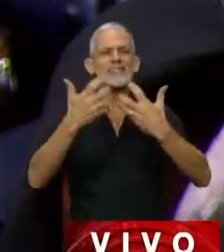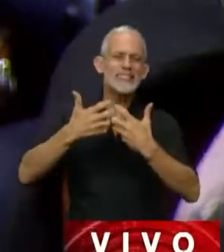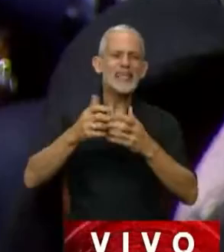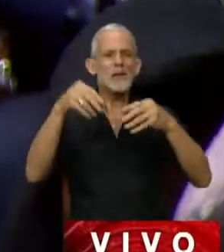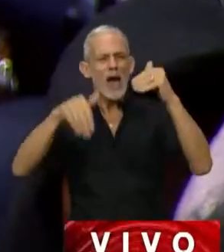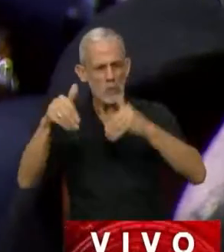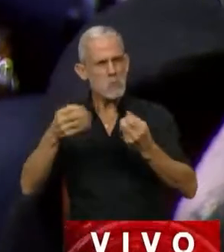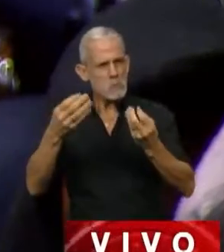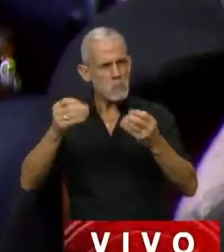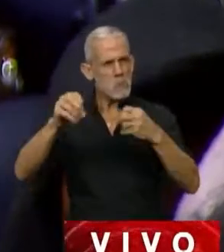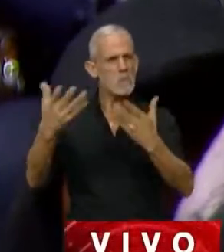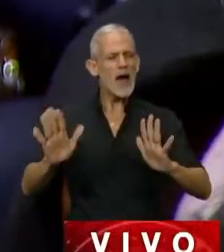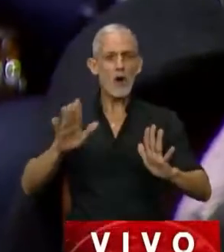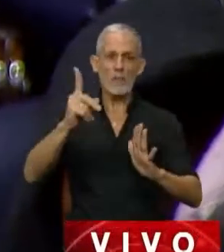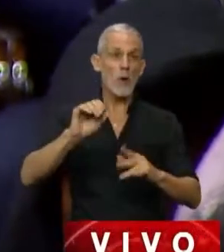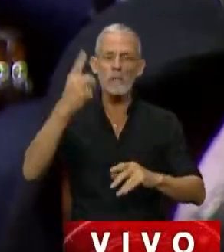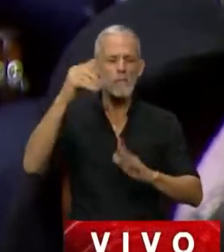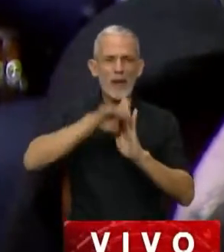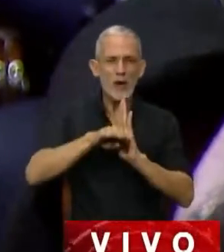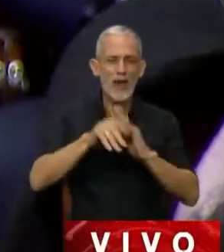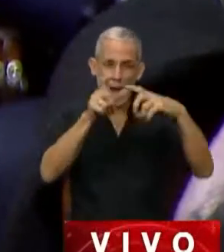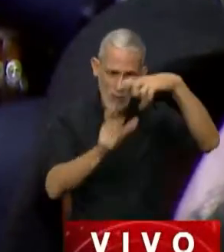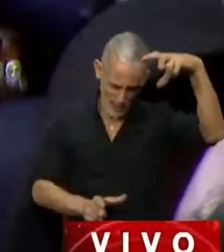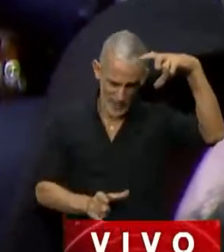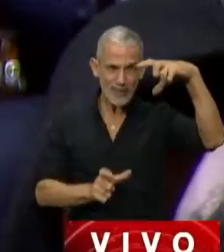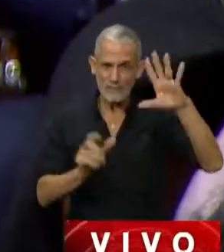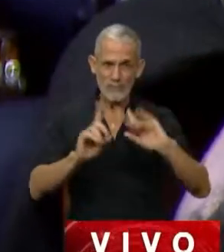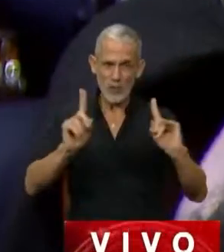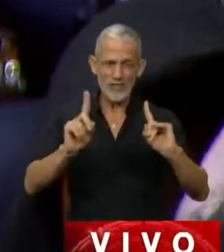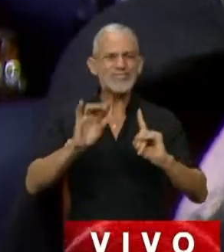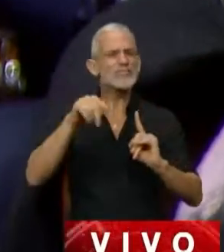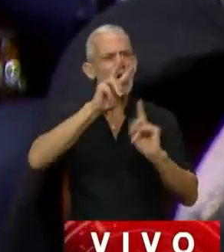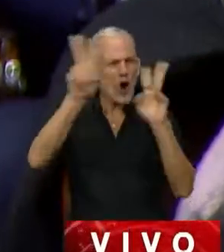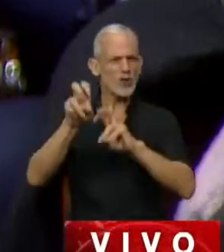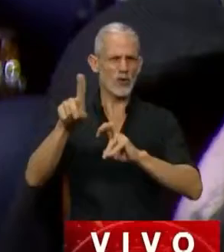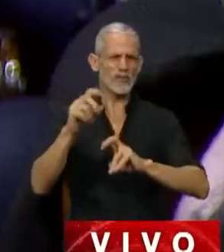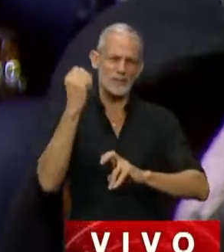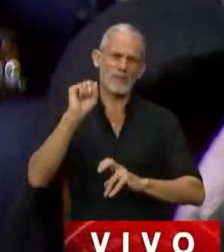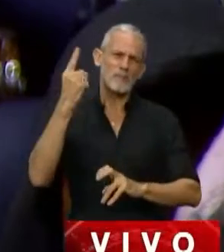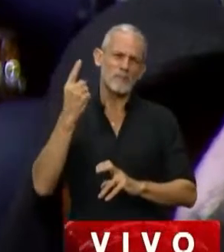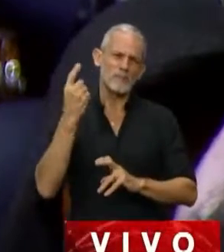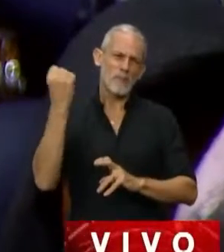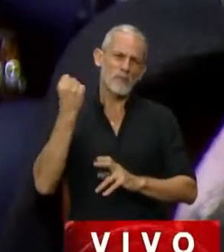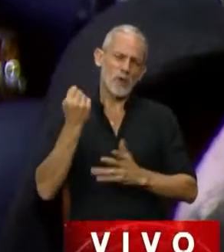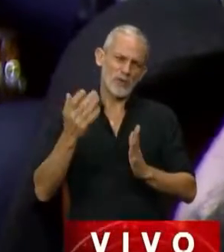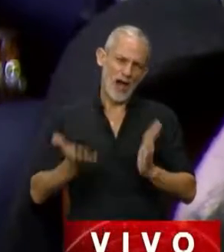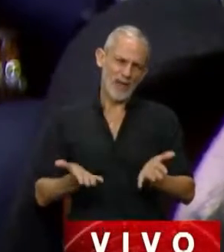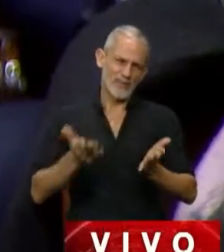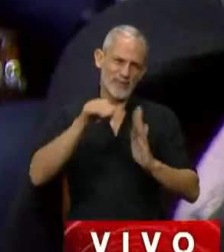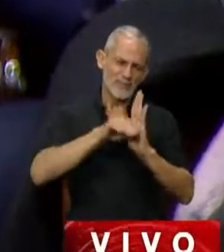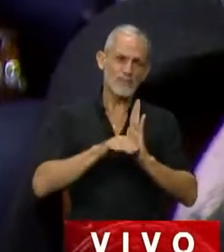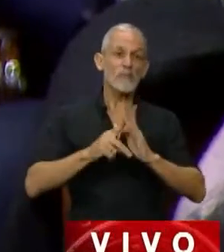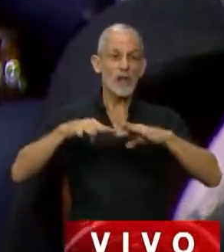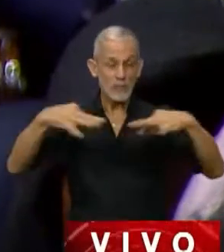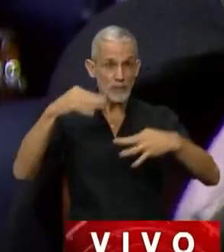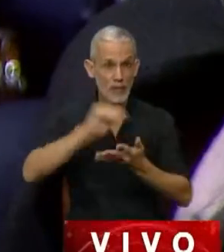sistema, pero me parece a mí que la prioridad no está en la boleta única, la prioridad está en otros temas, que justamente la